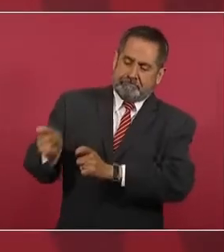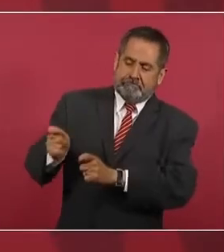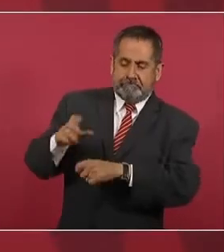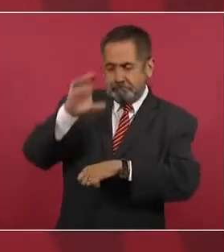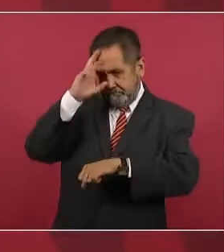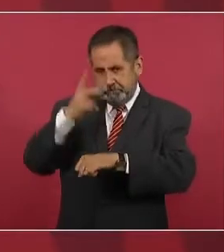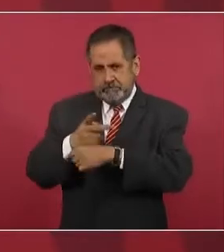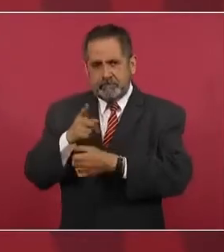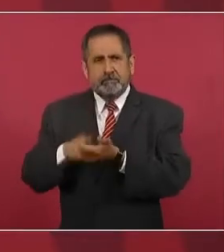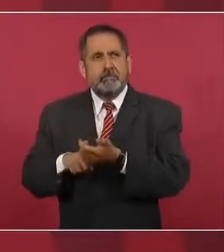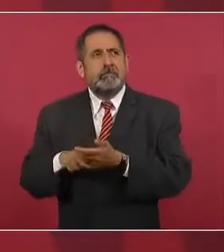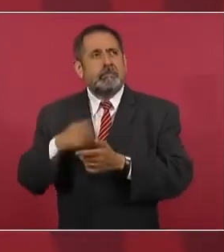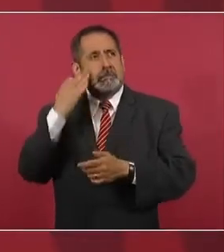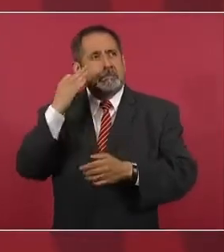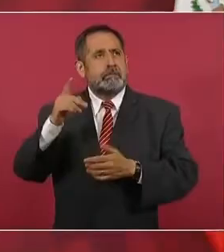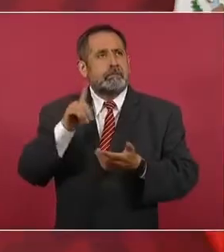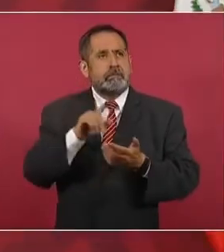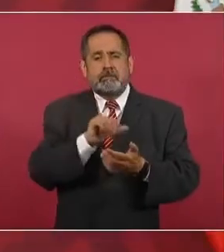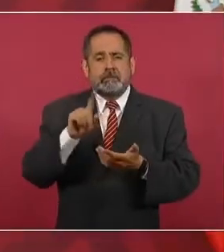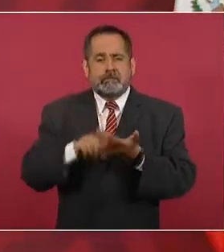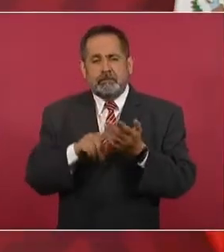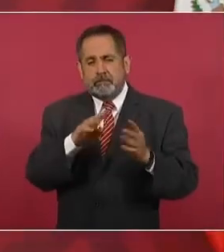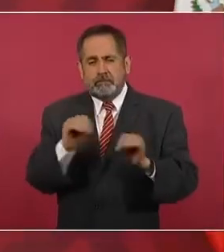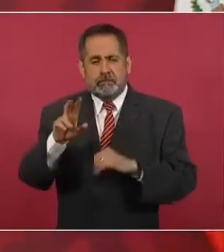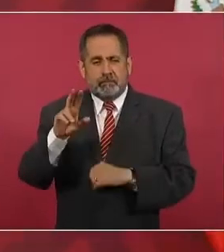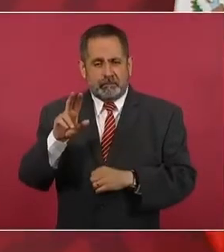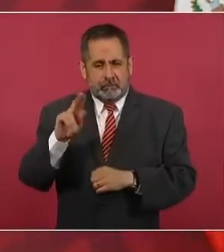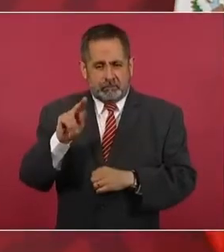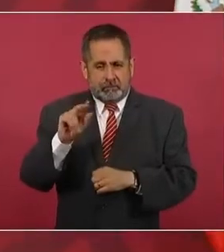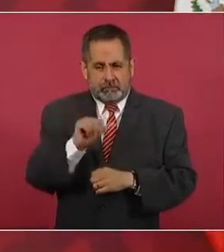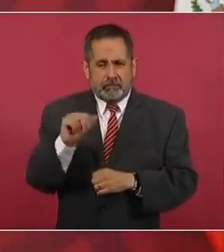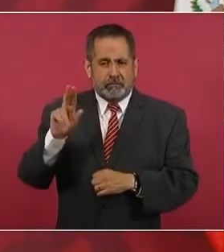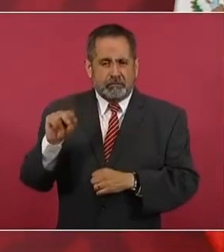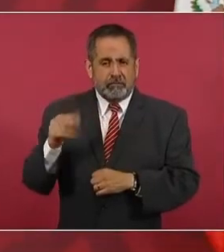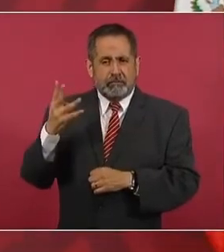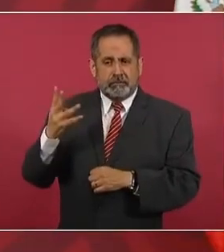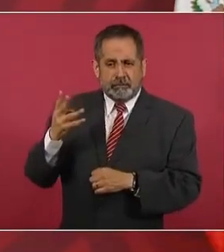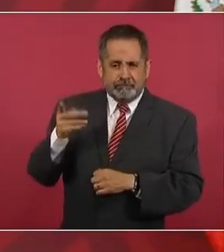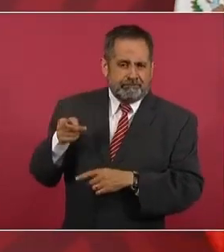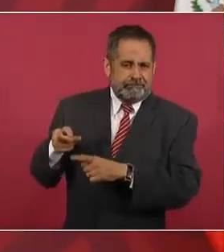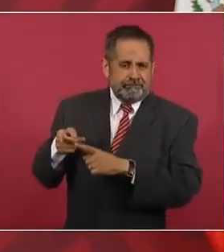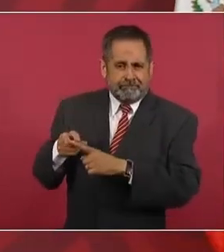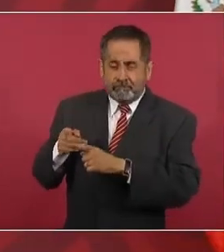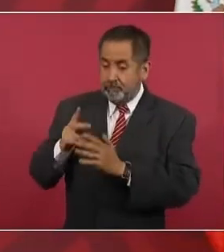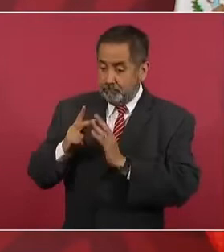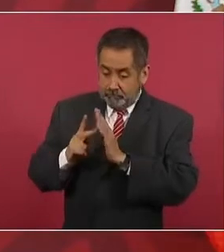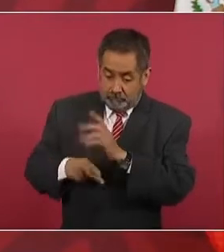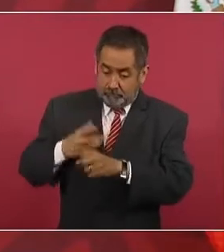hasta 1880, pero del 80 al 84 pues no podía